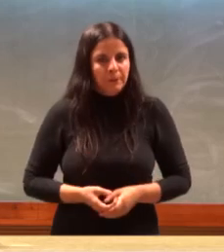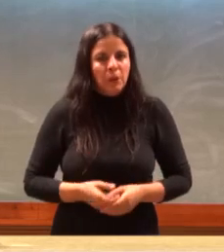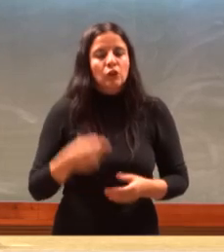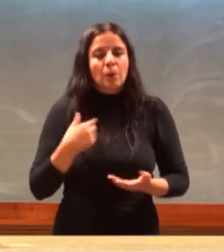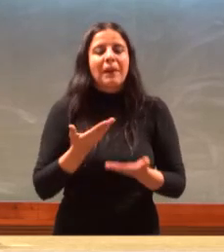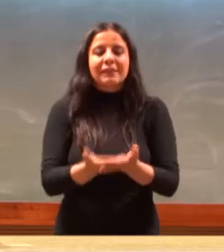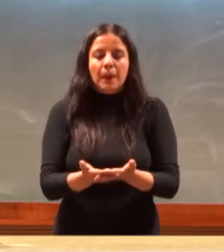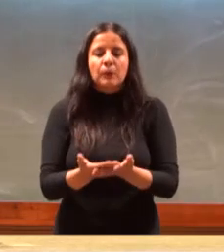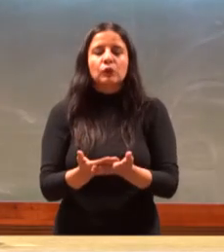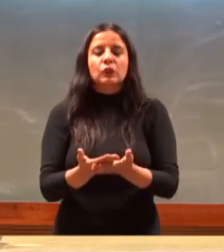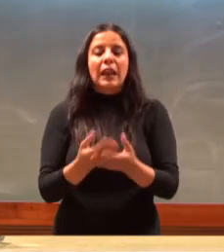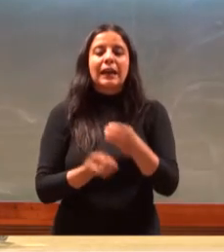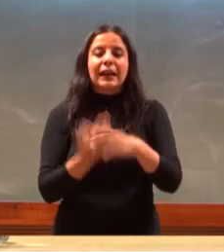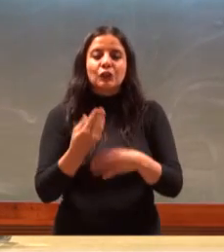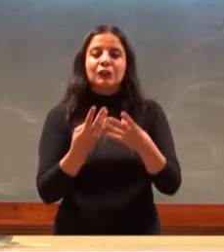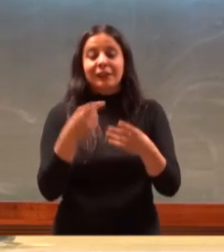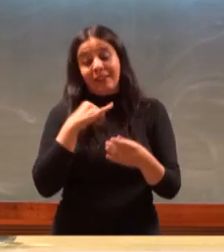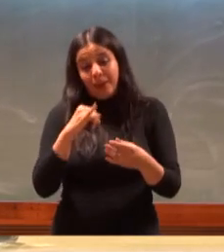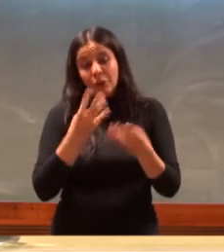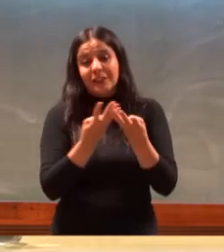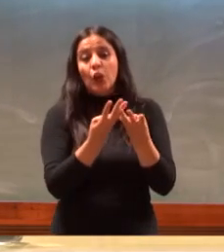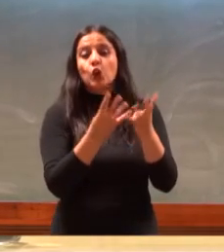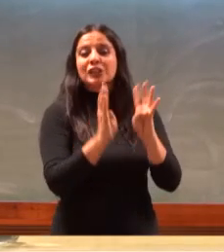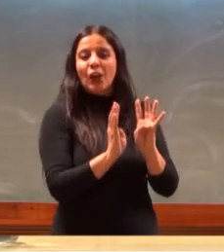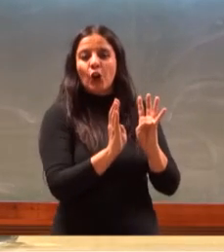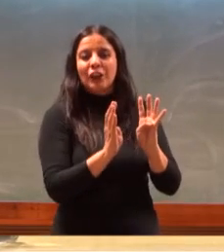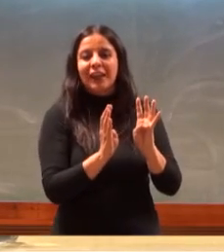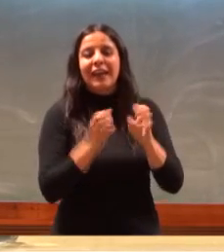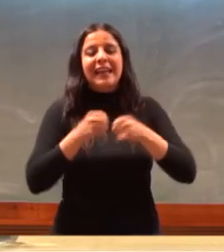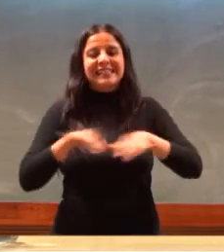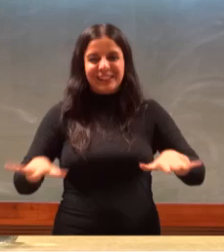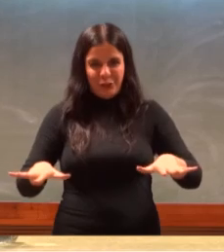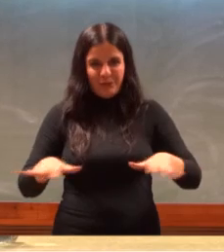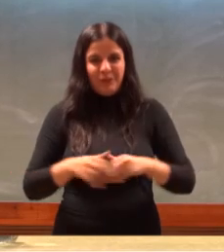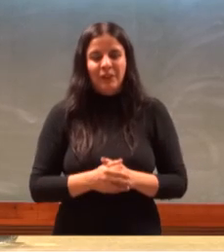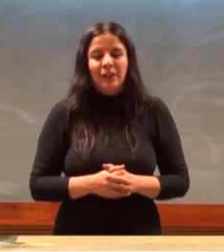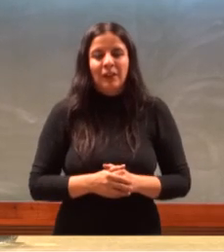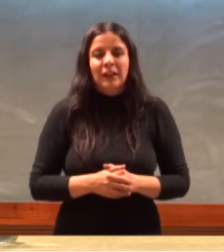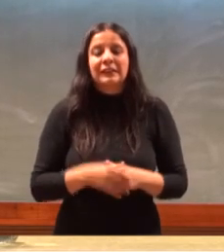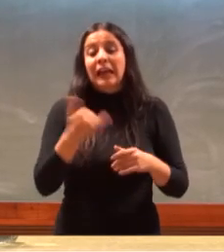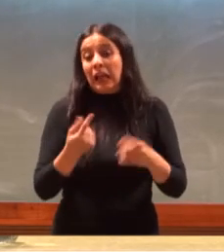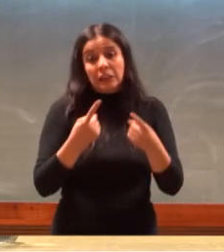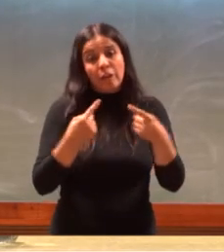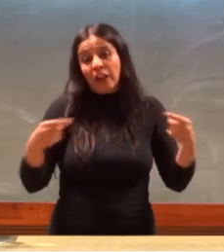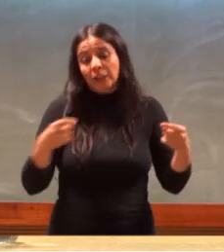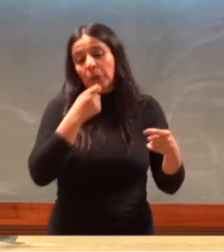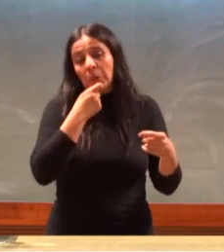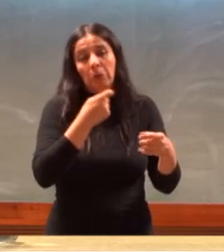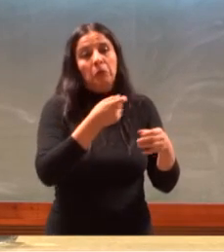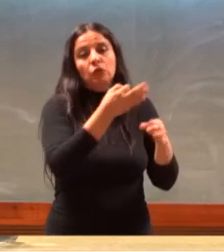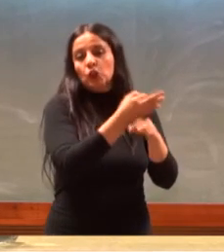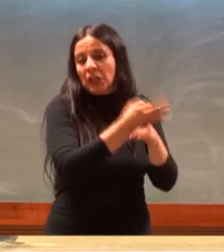de extensión con participación de los distintos claustros fundamentalmente el clausto de graduado planteamos a su